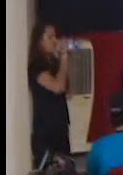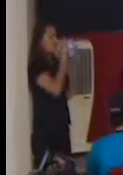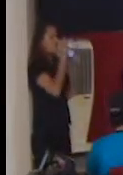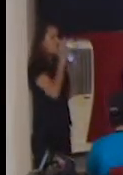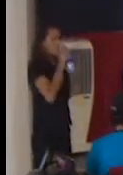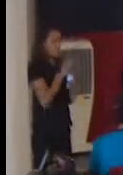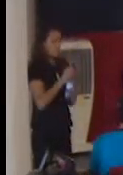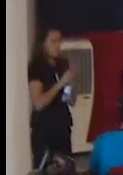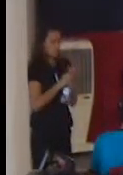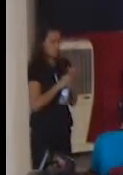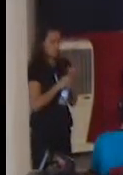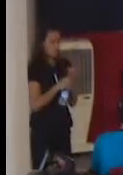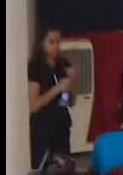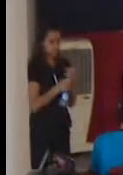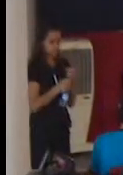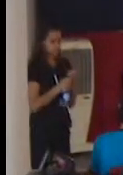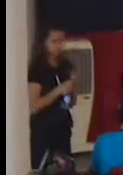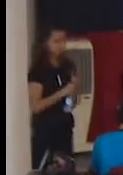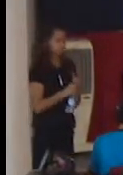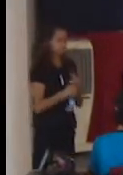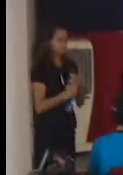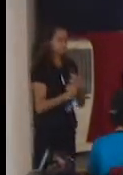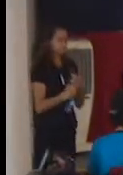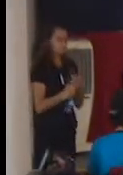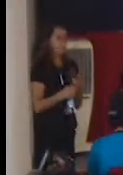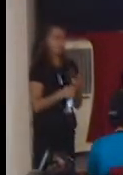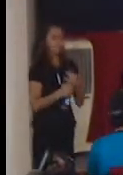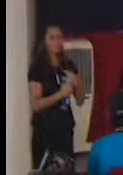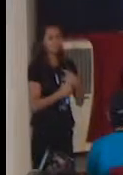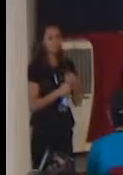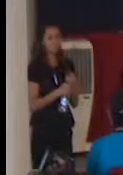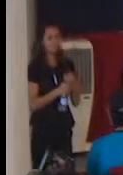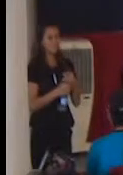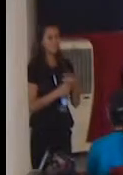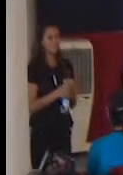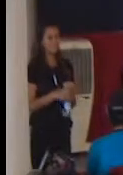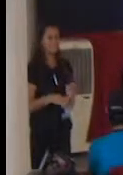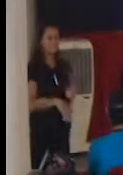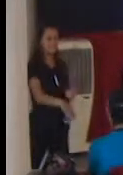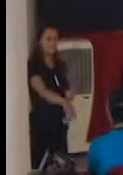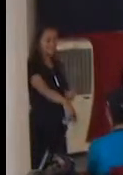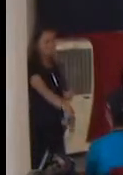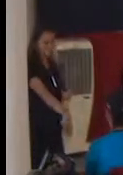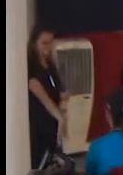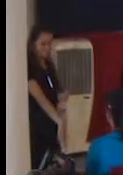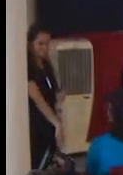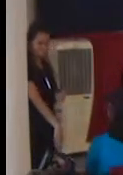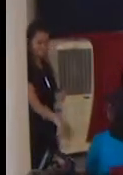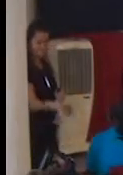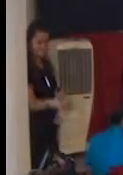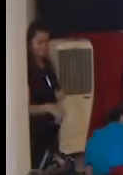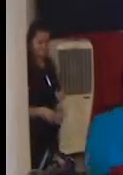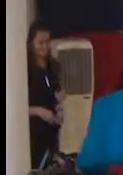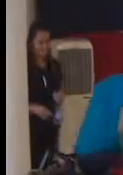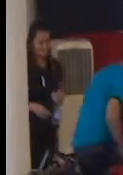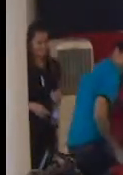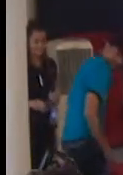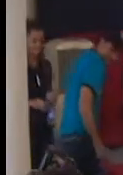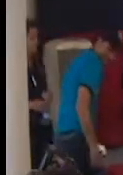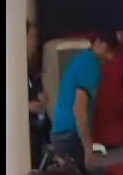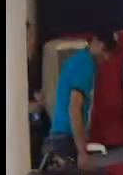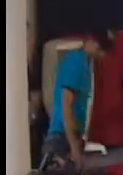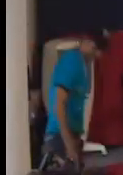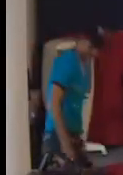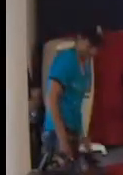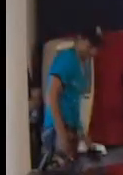mujeres discapacitados desplazados de Colombia. Nosotros lo que está hablando la niña ahorita es que nosotros, por ejemplo, tenemos unos derechos muy grandes. Yo fui